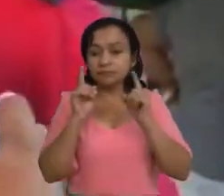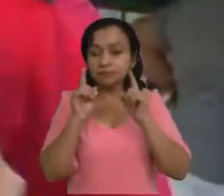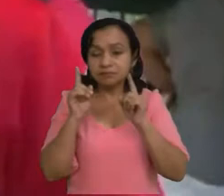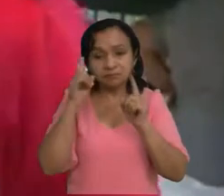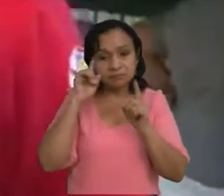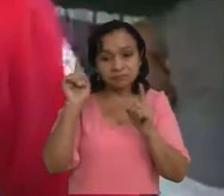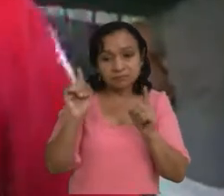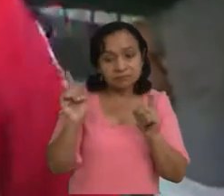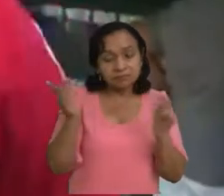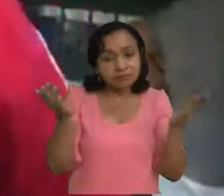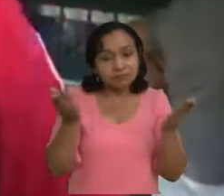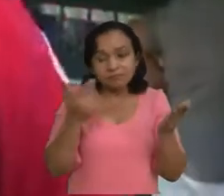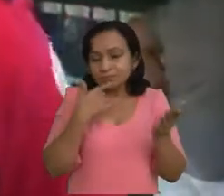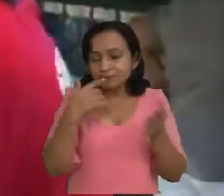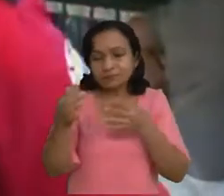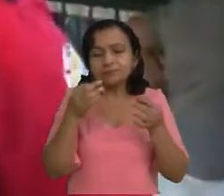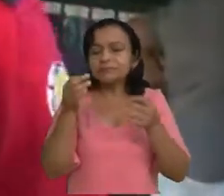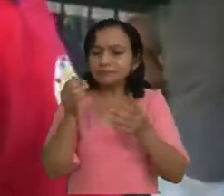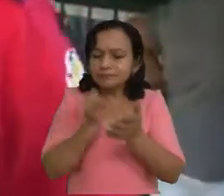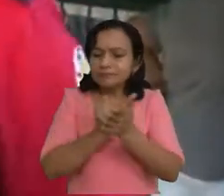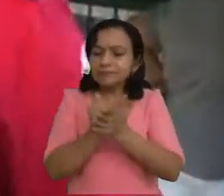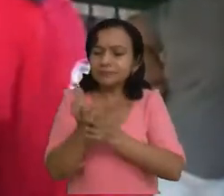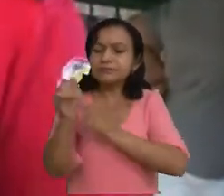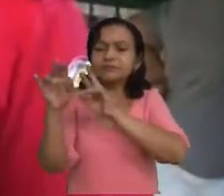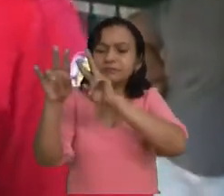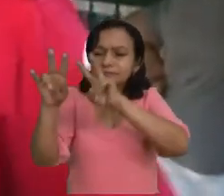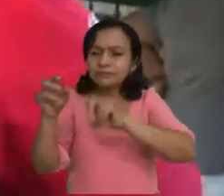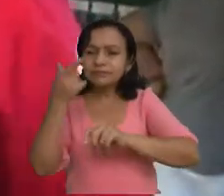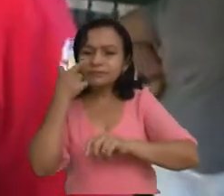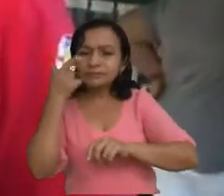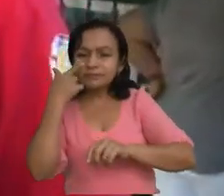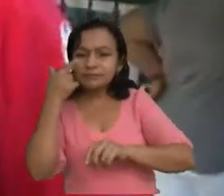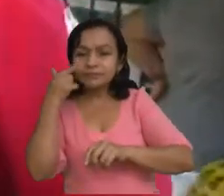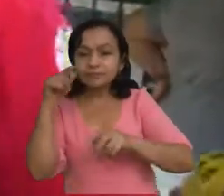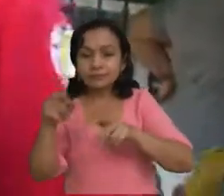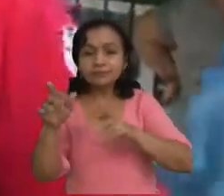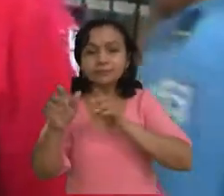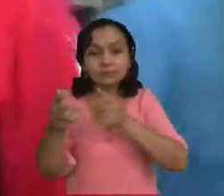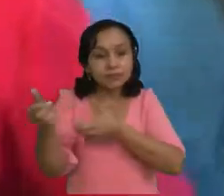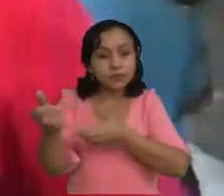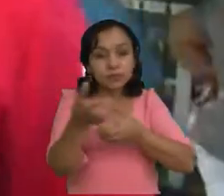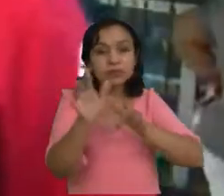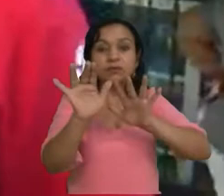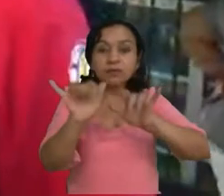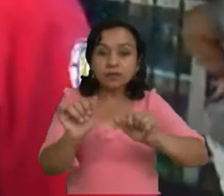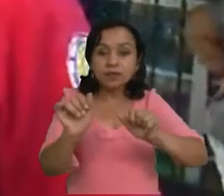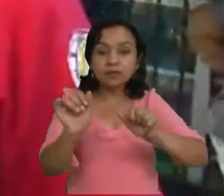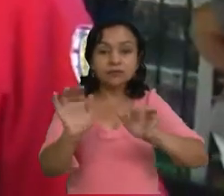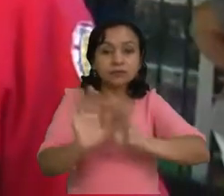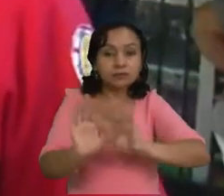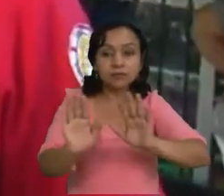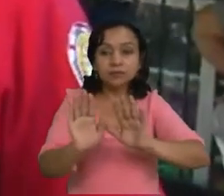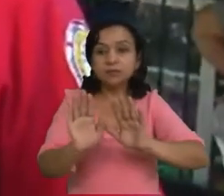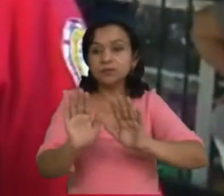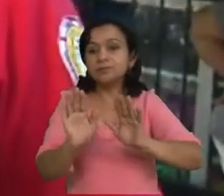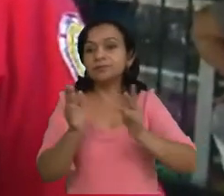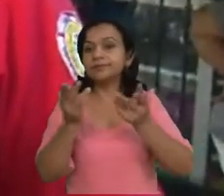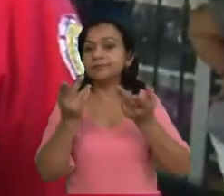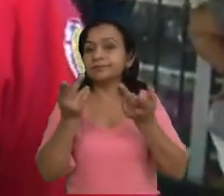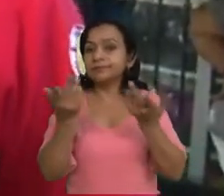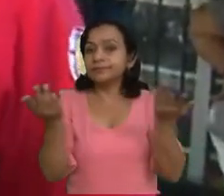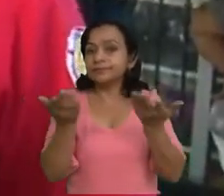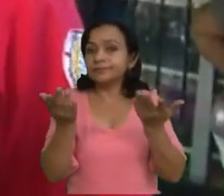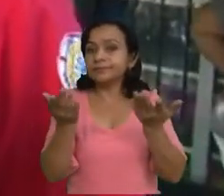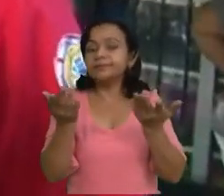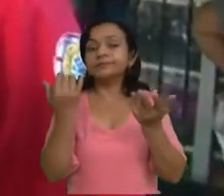no quisiéramos nosotros adelantarnos. Estamos en esta etapa ahorita, casualmente, acabamos de controlarlo, no hay ningún tipo de vía de propagación, pero